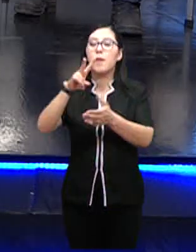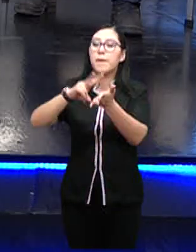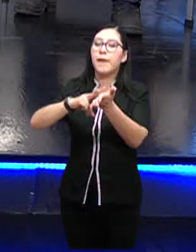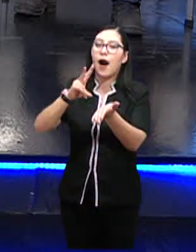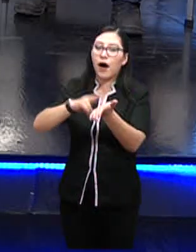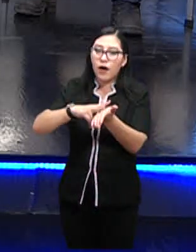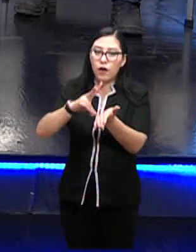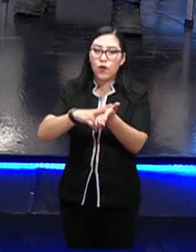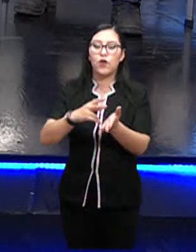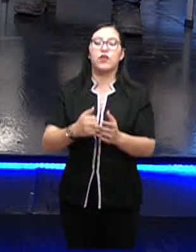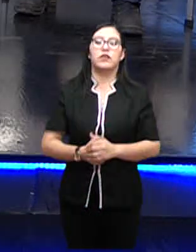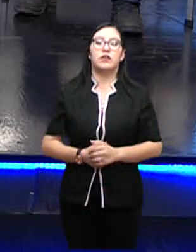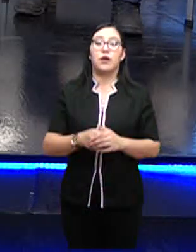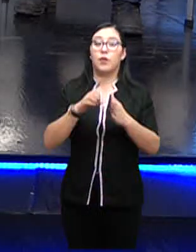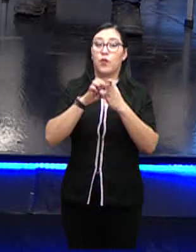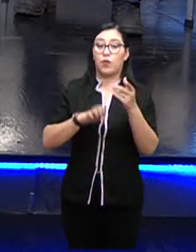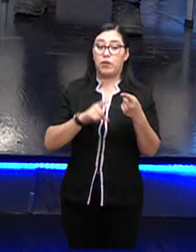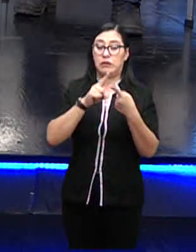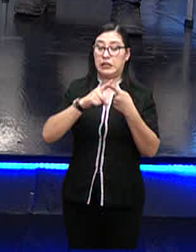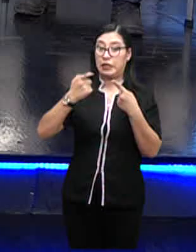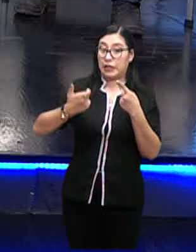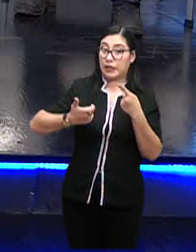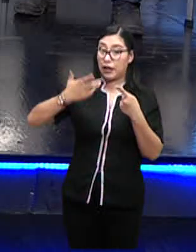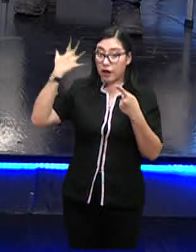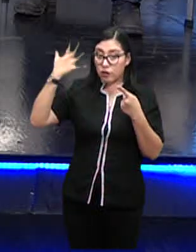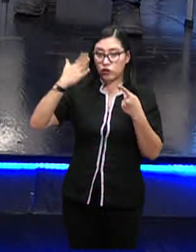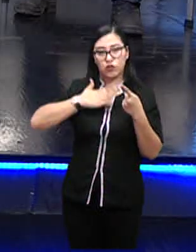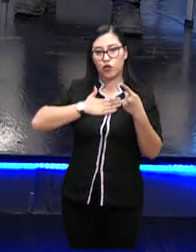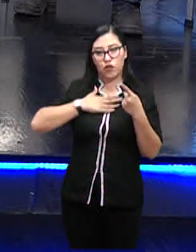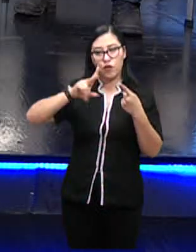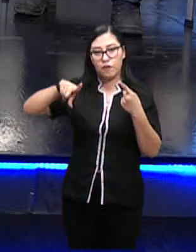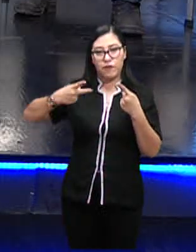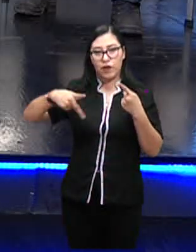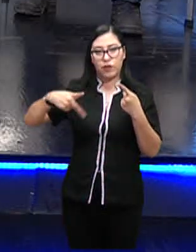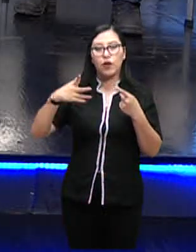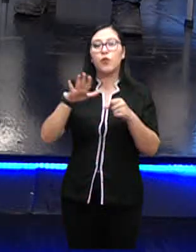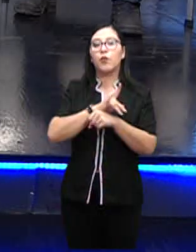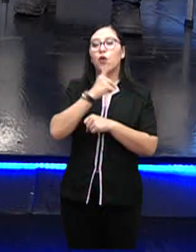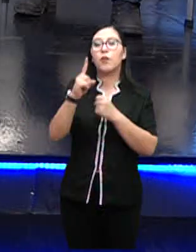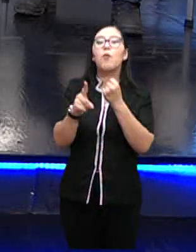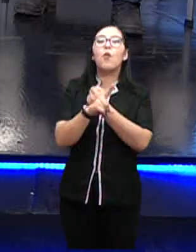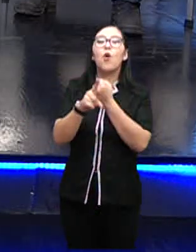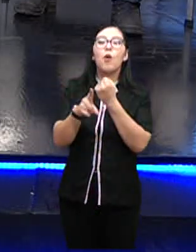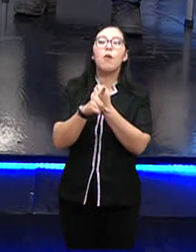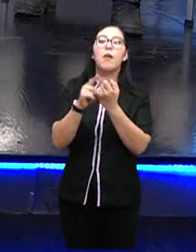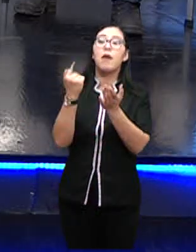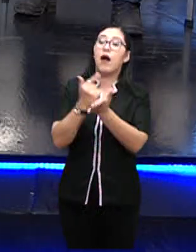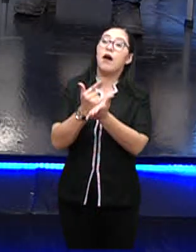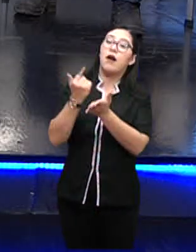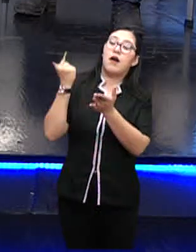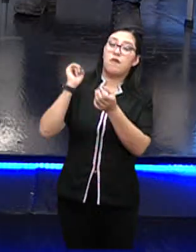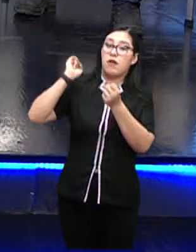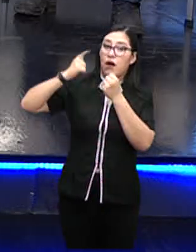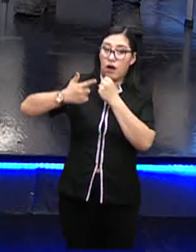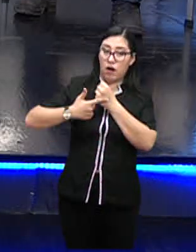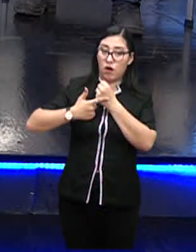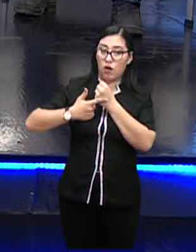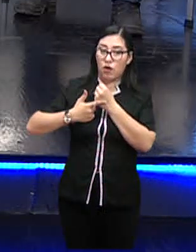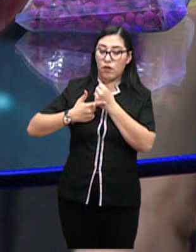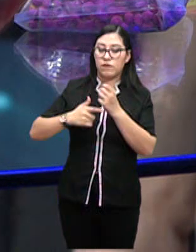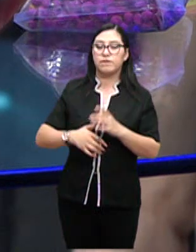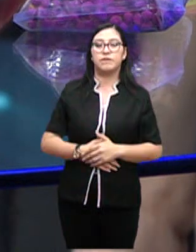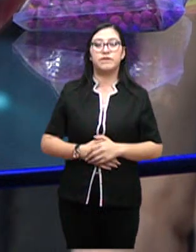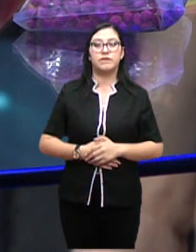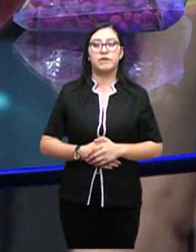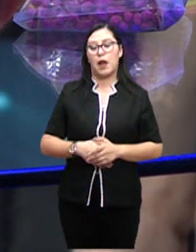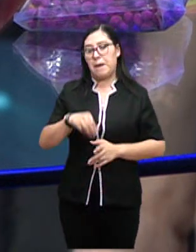tienen, una, es caro, no lo vendo porque sé el incidente que puedo causar al venderlo y el daño que puede causar si